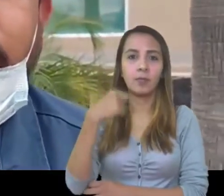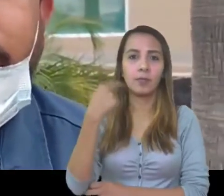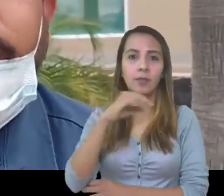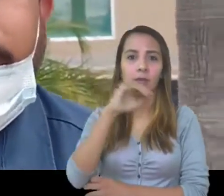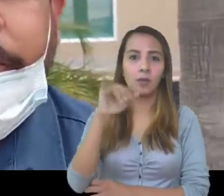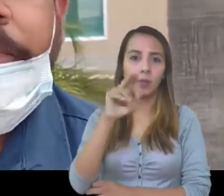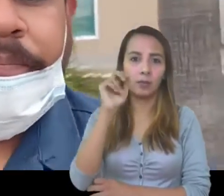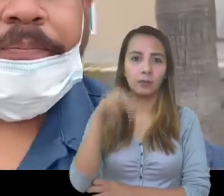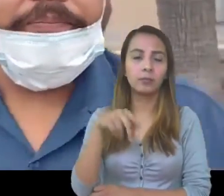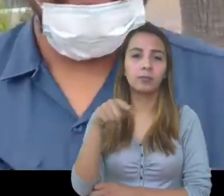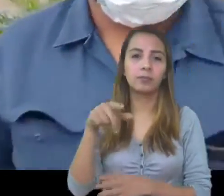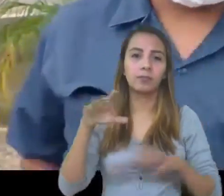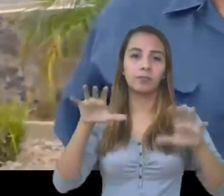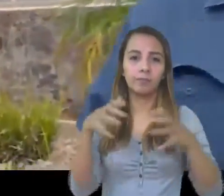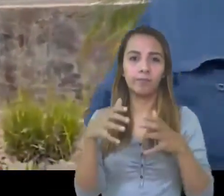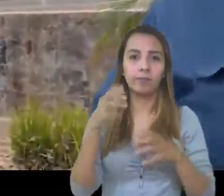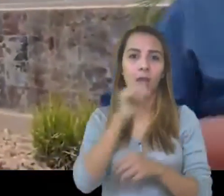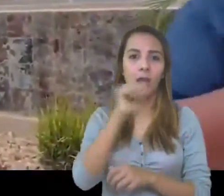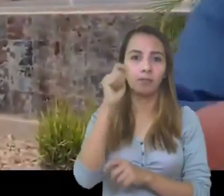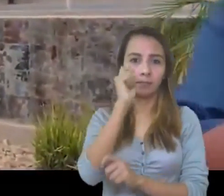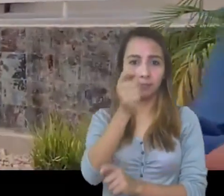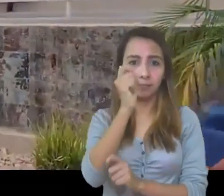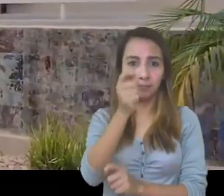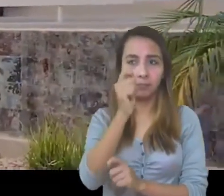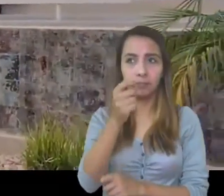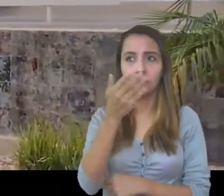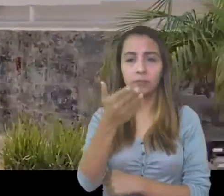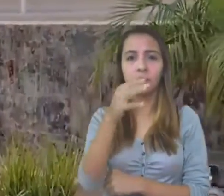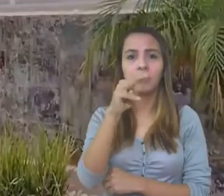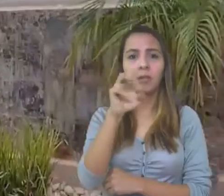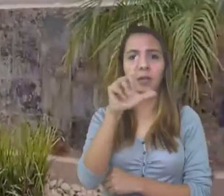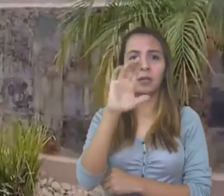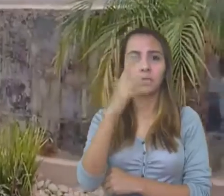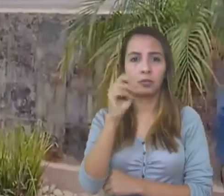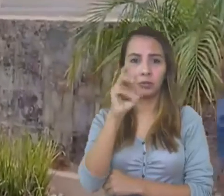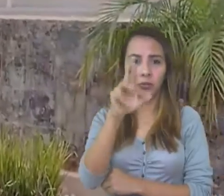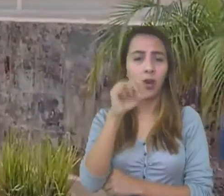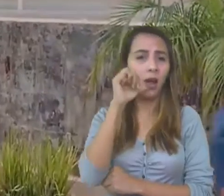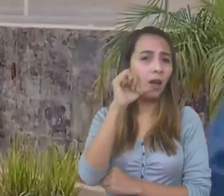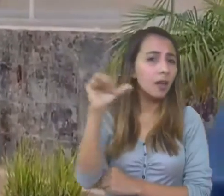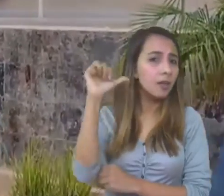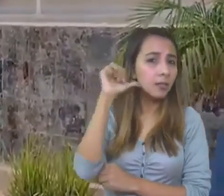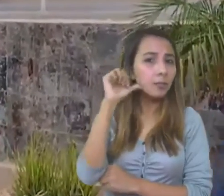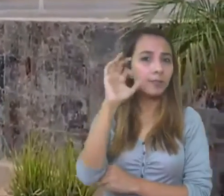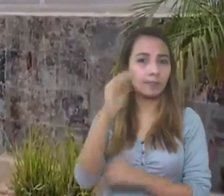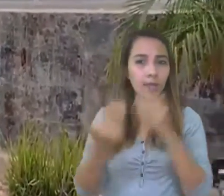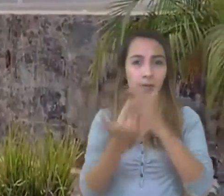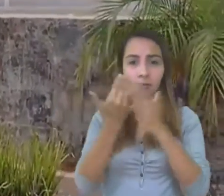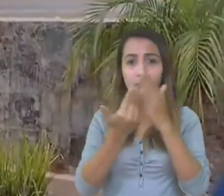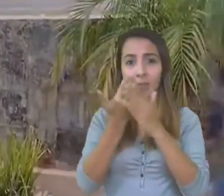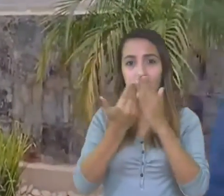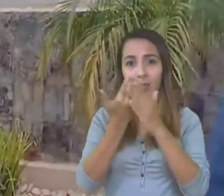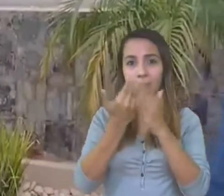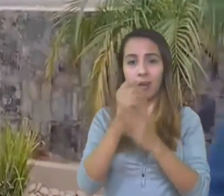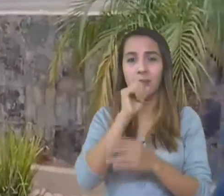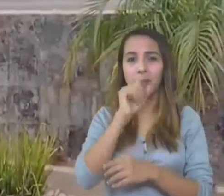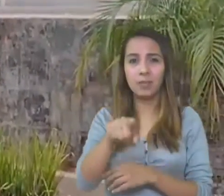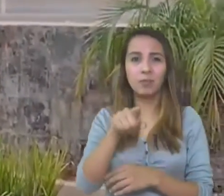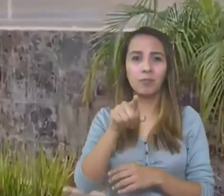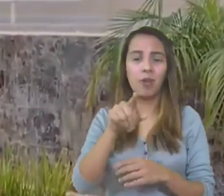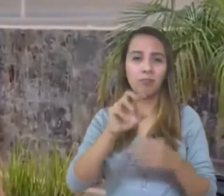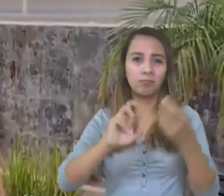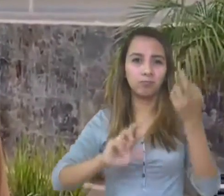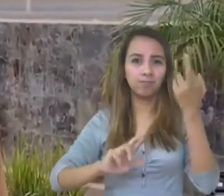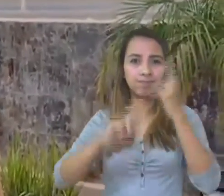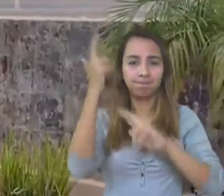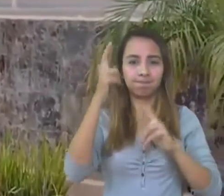Unión de Pescadores. Excelente. Oye, Melchor, estuve yo el día de ayer durante la mañana con relación a la manifestación y